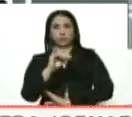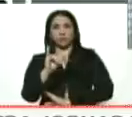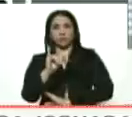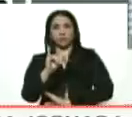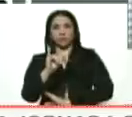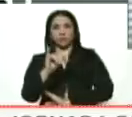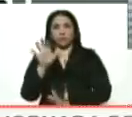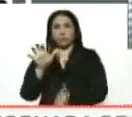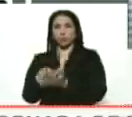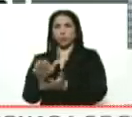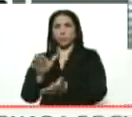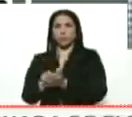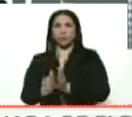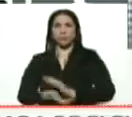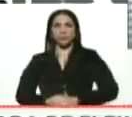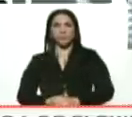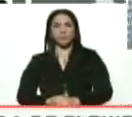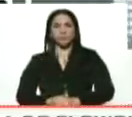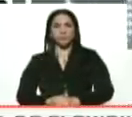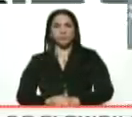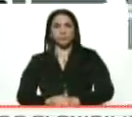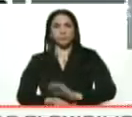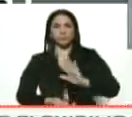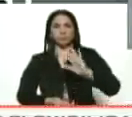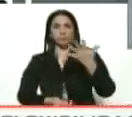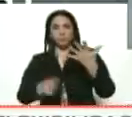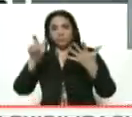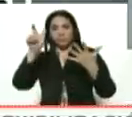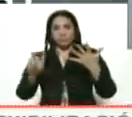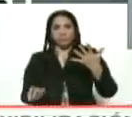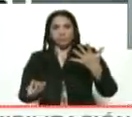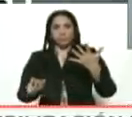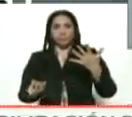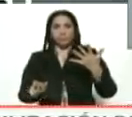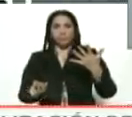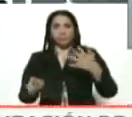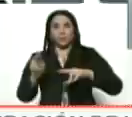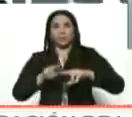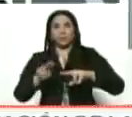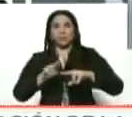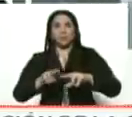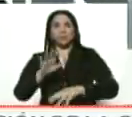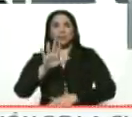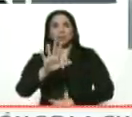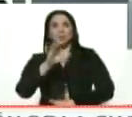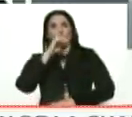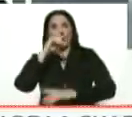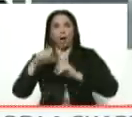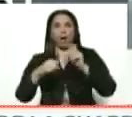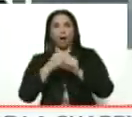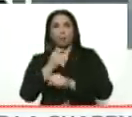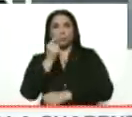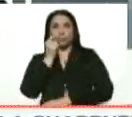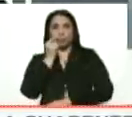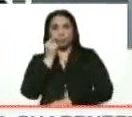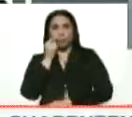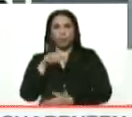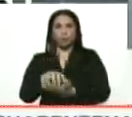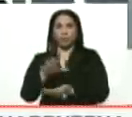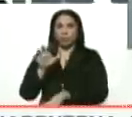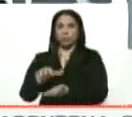diagnóstico integrado. El quinto caso es un niño de 5 años de edad, también del estado de Nueva